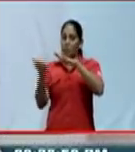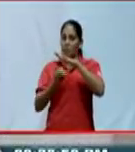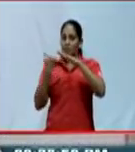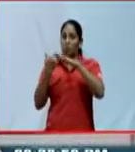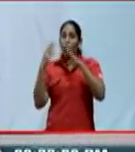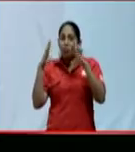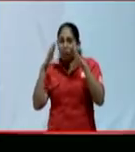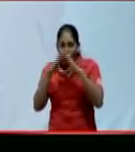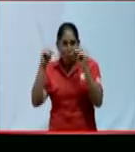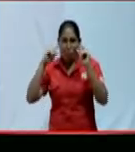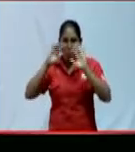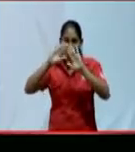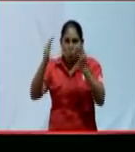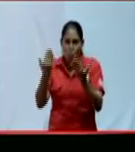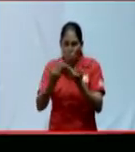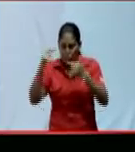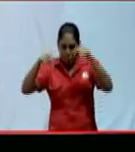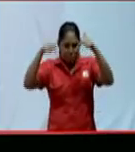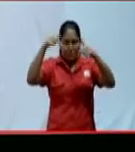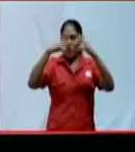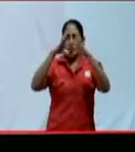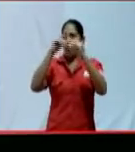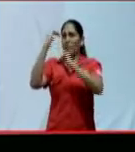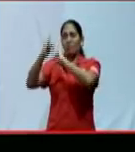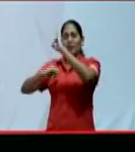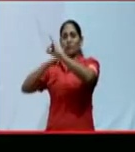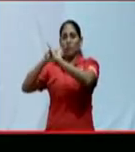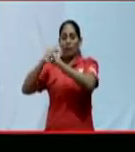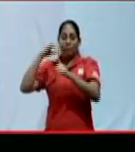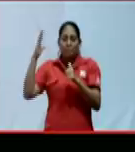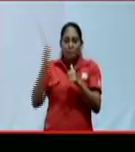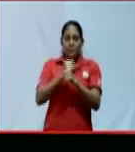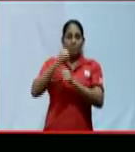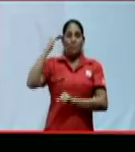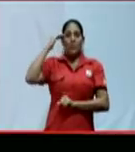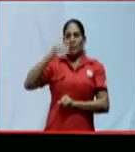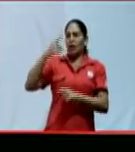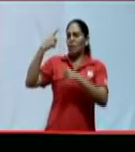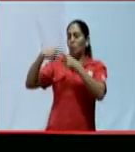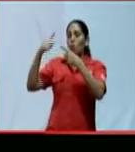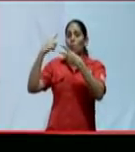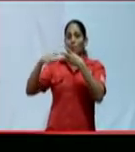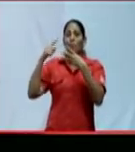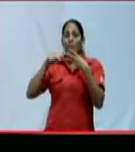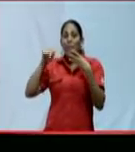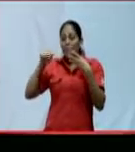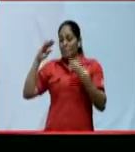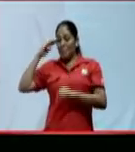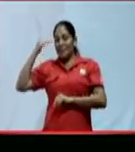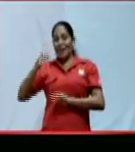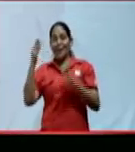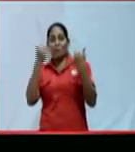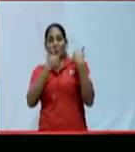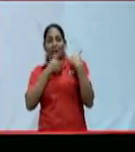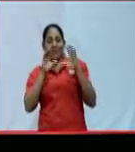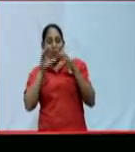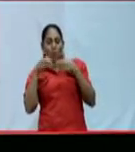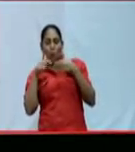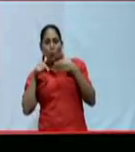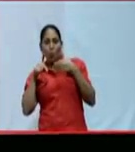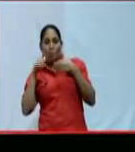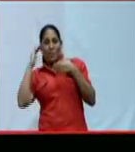planes golpistas. Luis Hernando Lugo Calderón, también militar retirado, primer teniente. Varias personas se me acercaron,